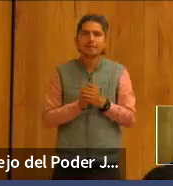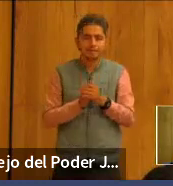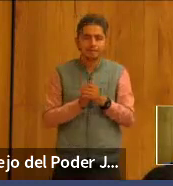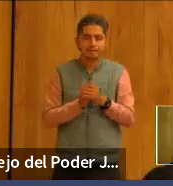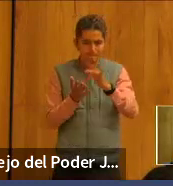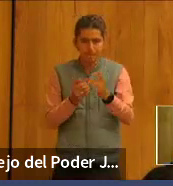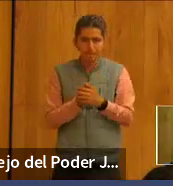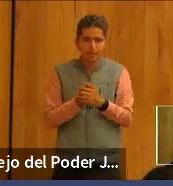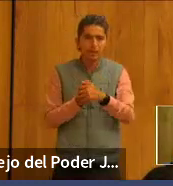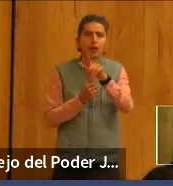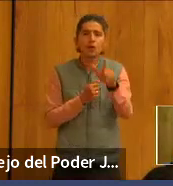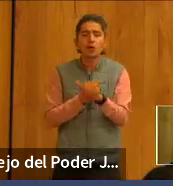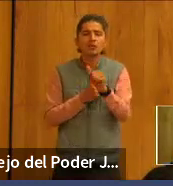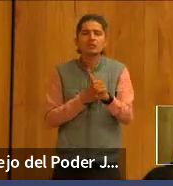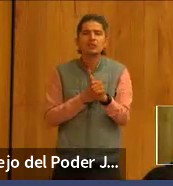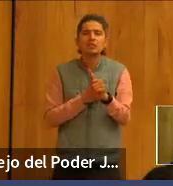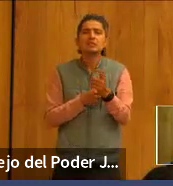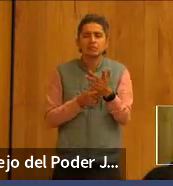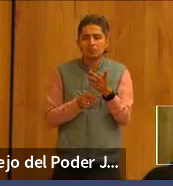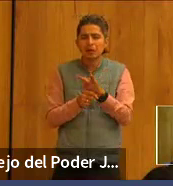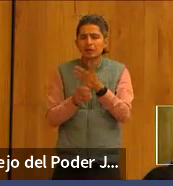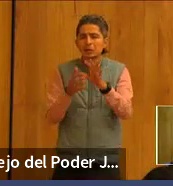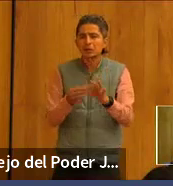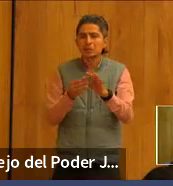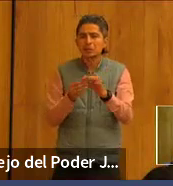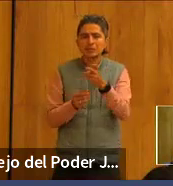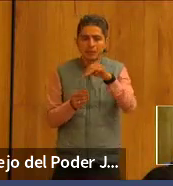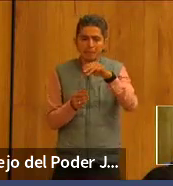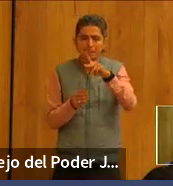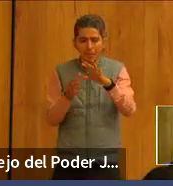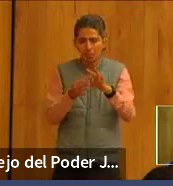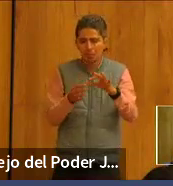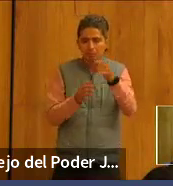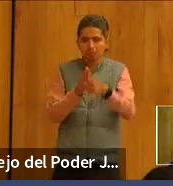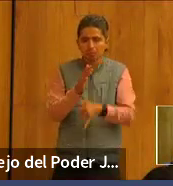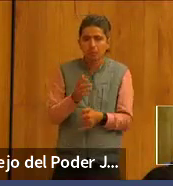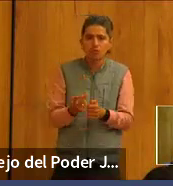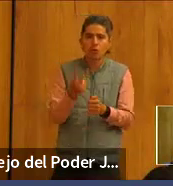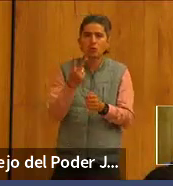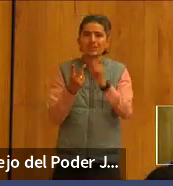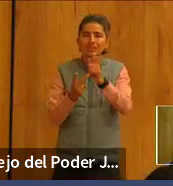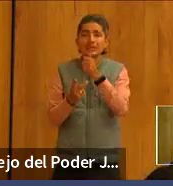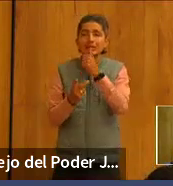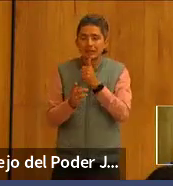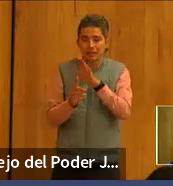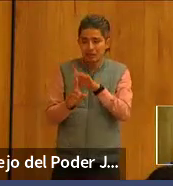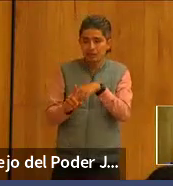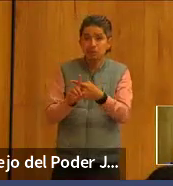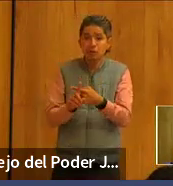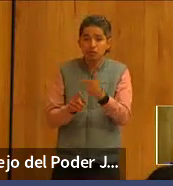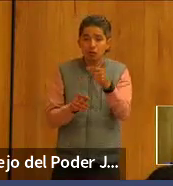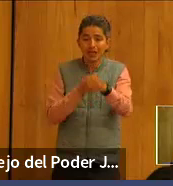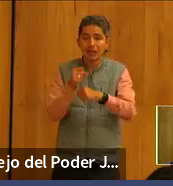Gracias. Los hechos se justificaron, tal y como lo dio a conocer el Ministerio Público, dos cópulas vaginales cuando ella era menor de 12